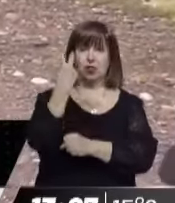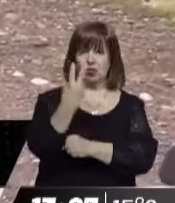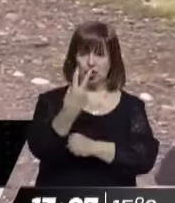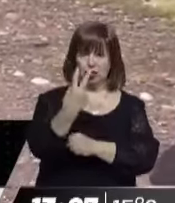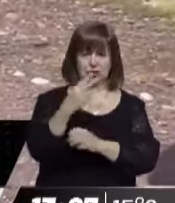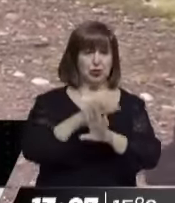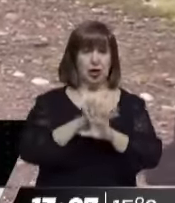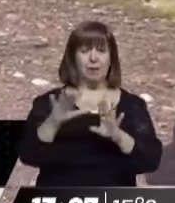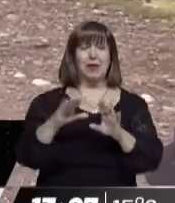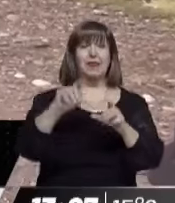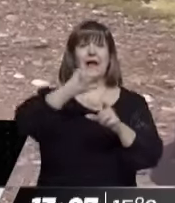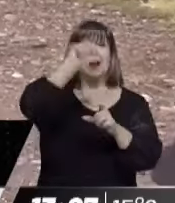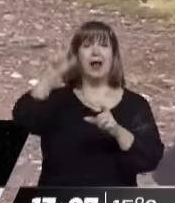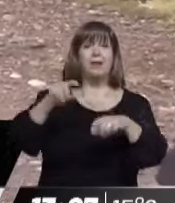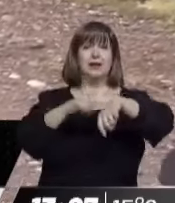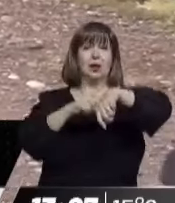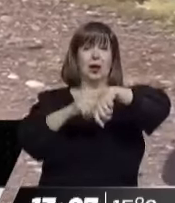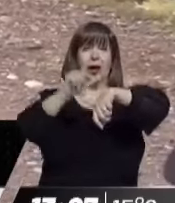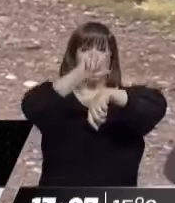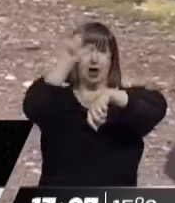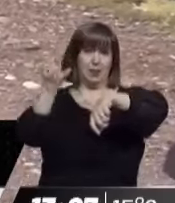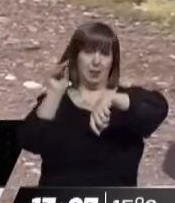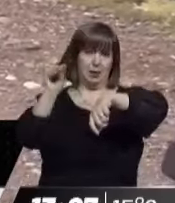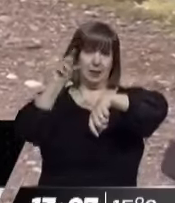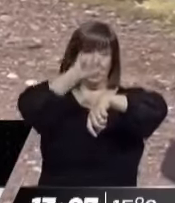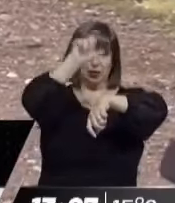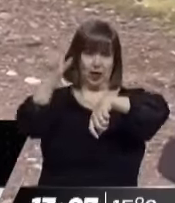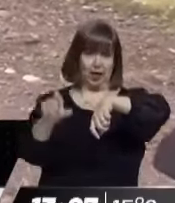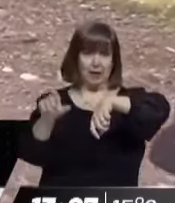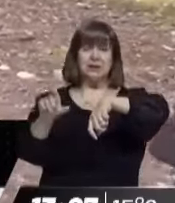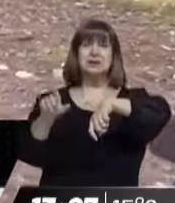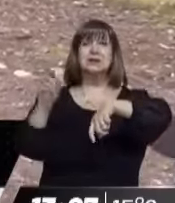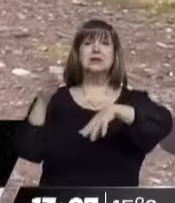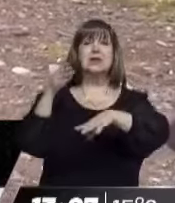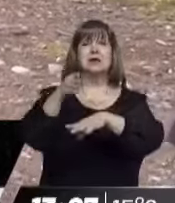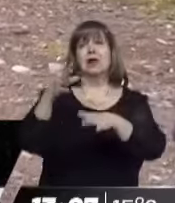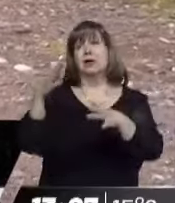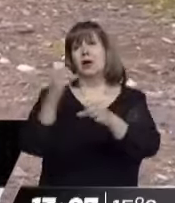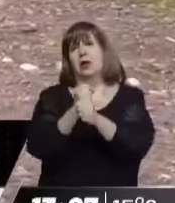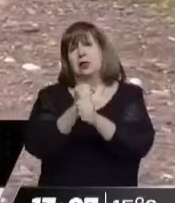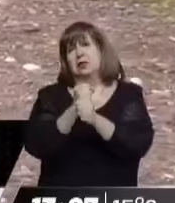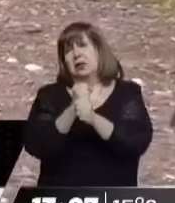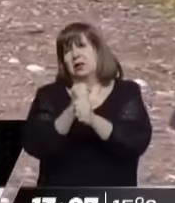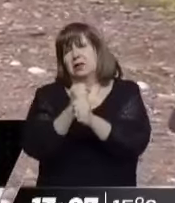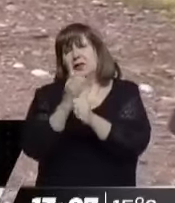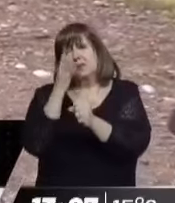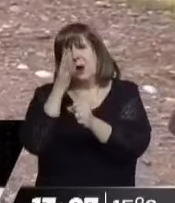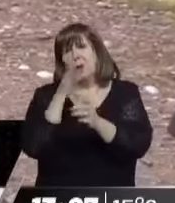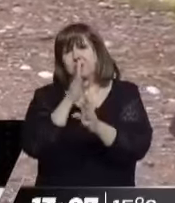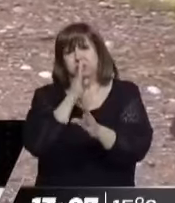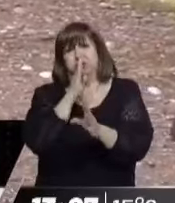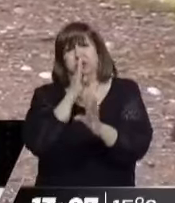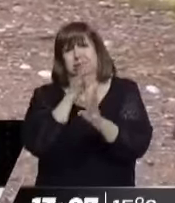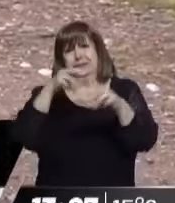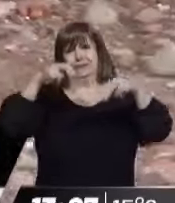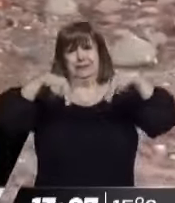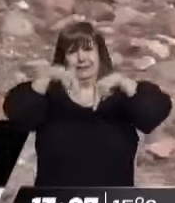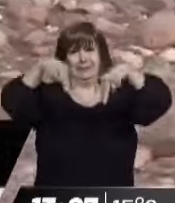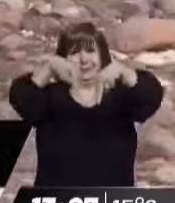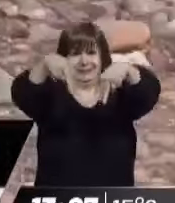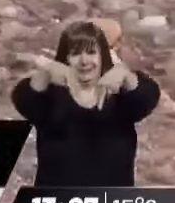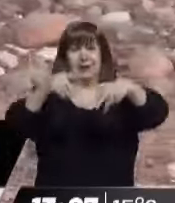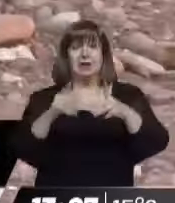salen desde La Paz en ese horario. Entonces es innumerable la cantidad de gente que viaja por diversas situaciones.